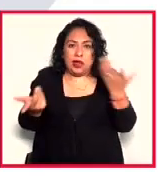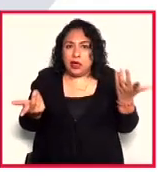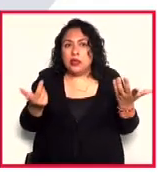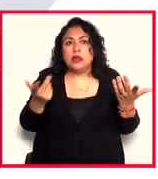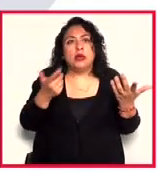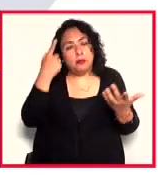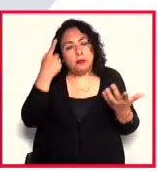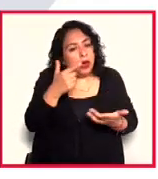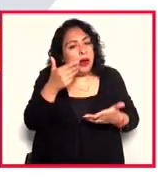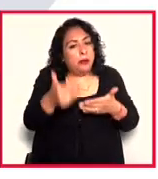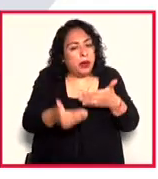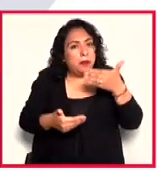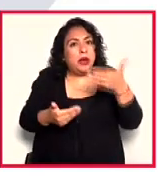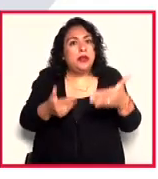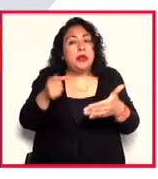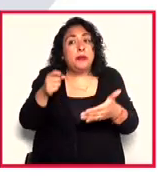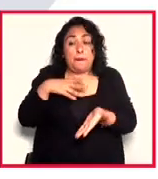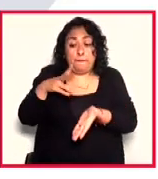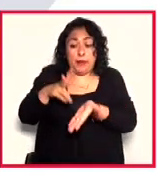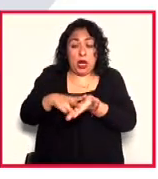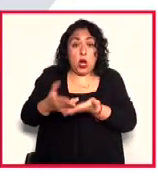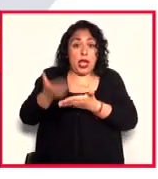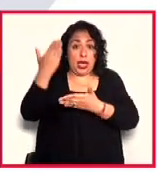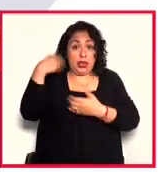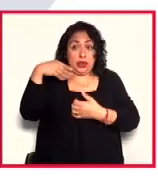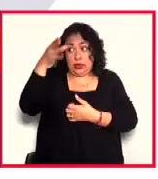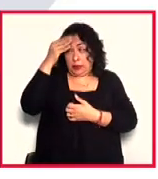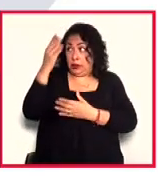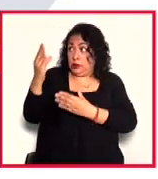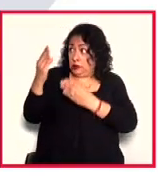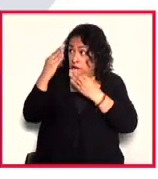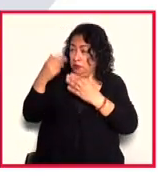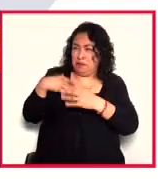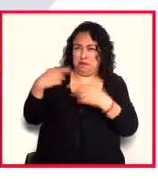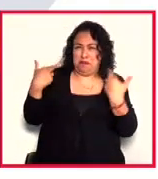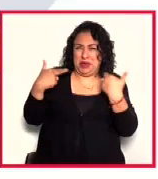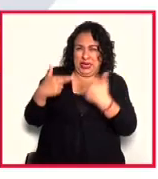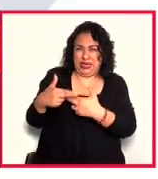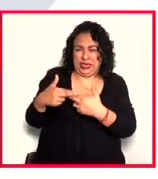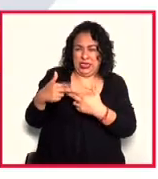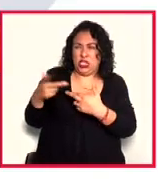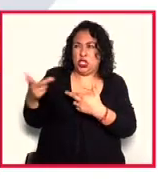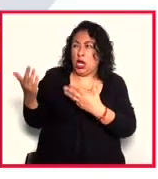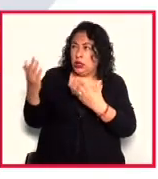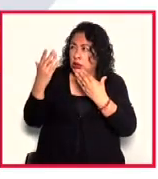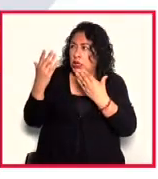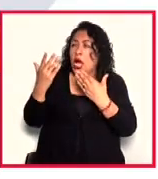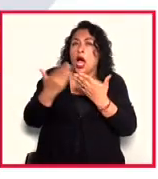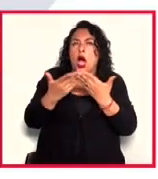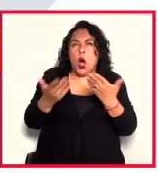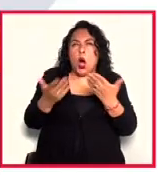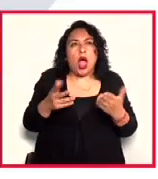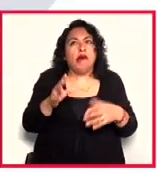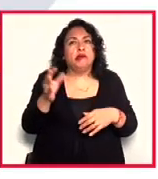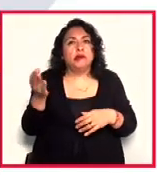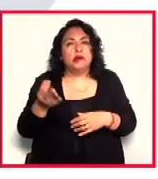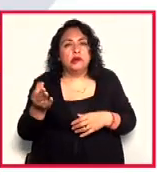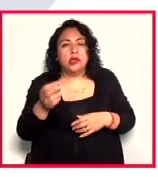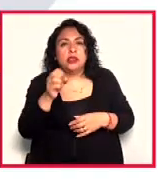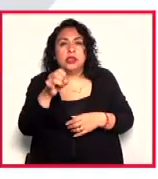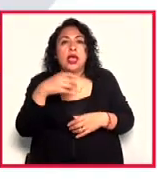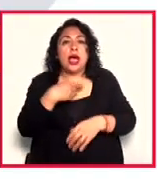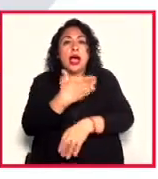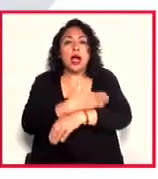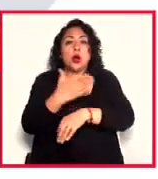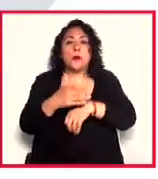y también reforzar valores que aprendió en su entrenamiento con su maestro, con su sensei. Y en este viaje lo acompaña su amigo Dragón, que